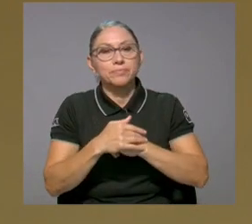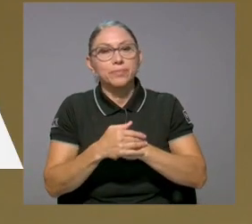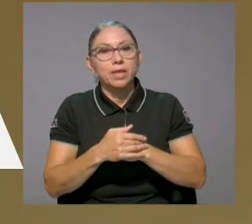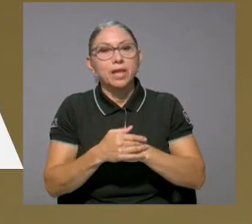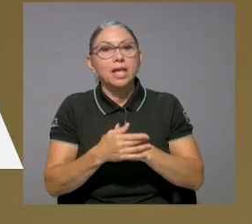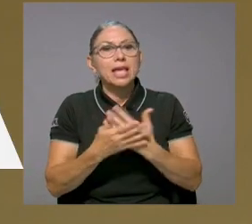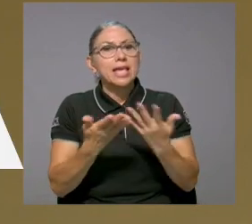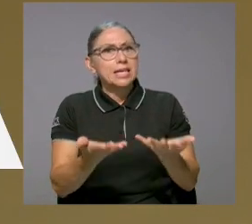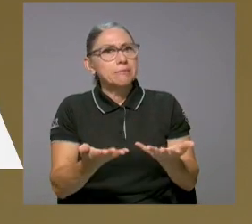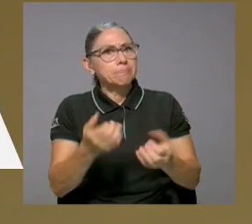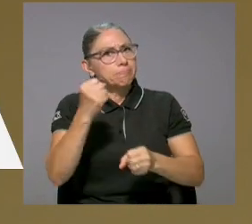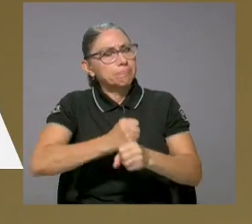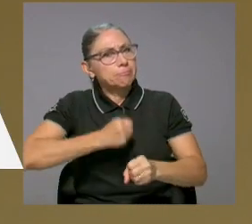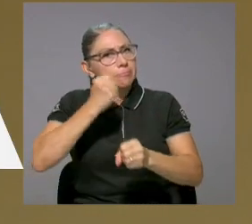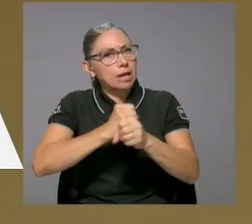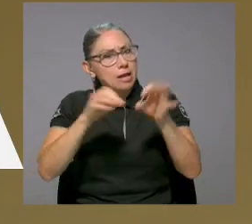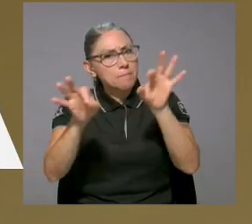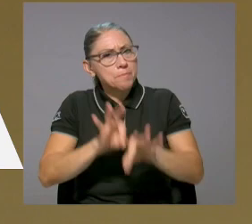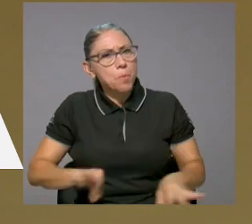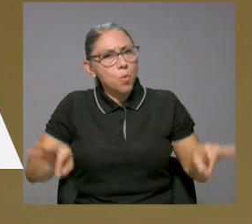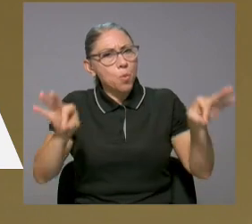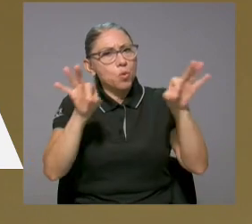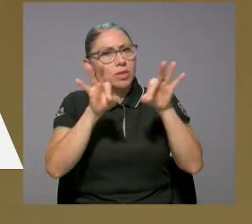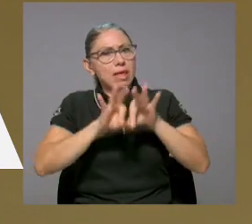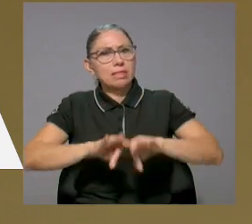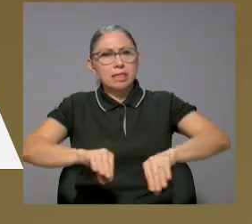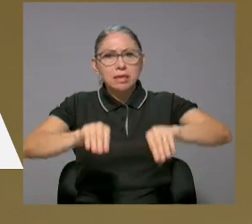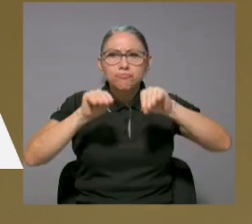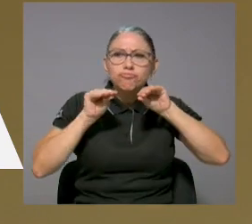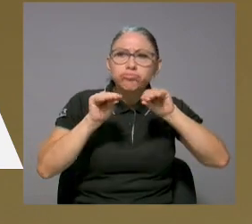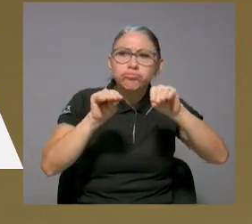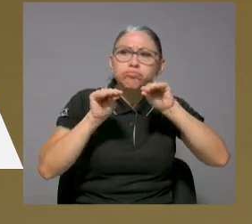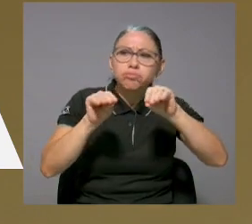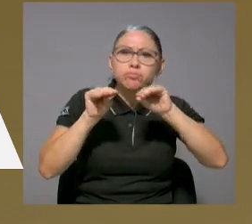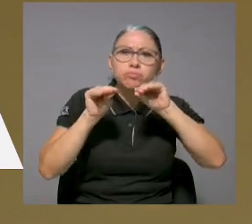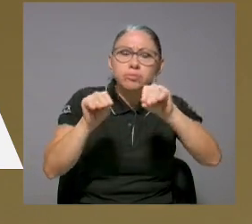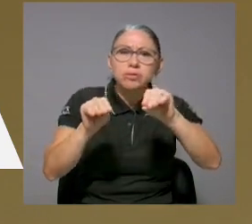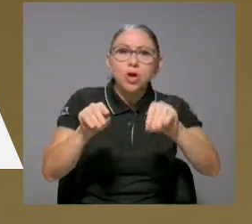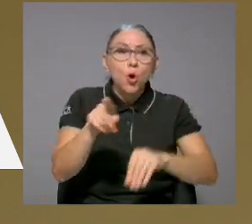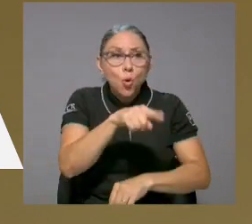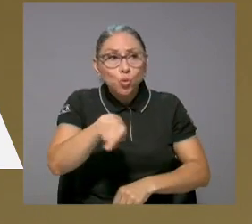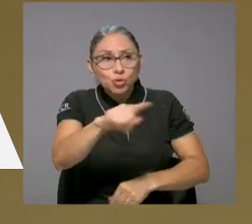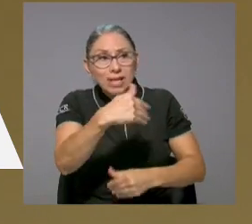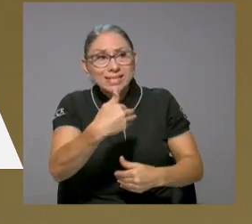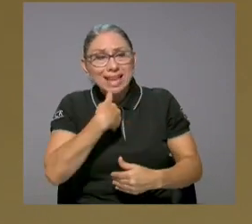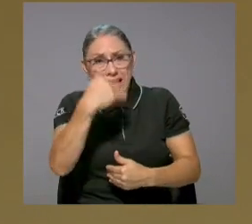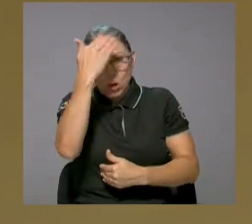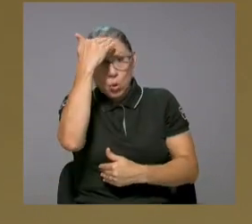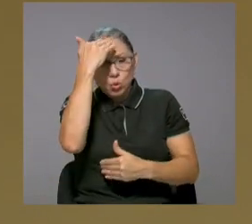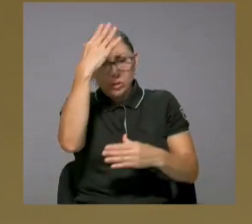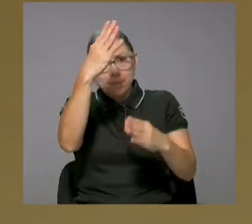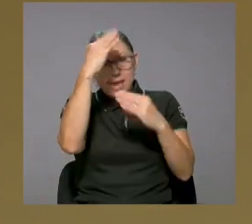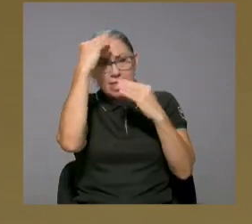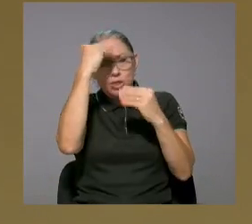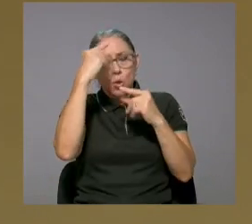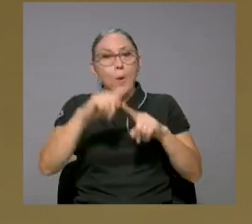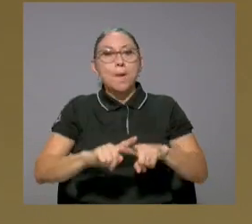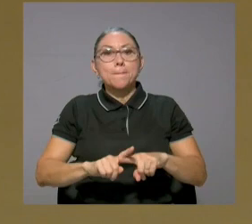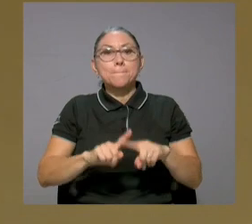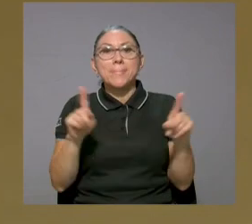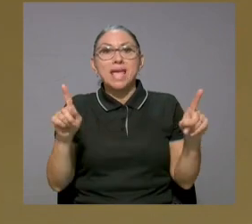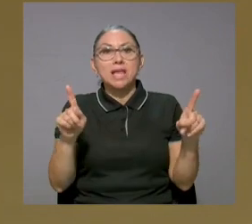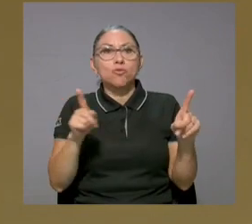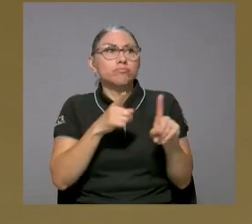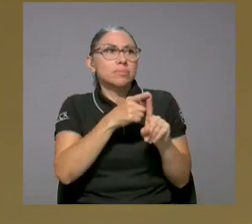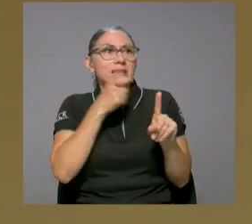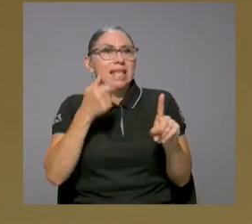y hace esa tarea importantísima de educación. Es decir, ustedes tienen el conocimiento, pero tienen, desde que la conocí